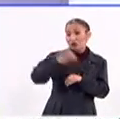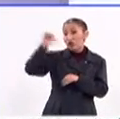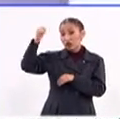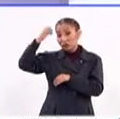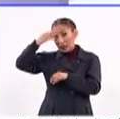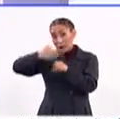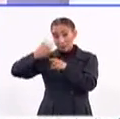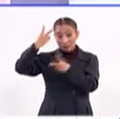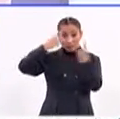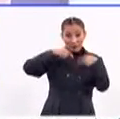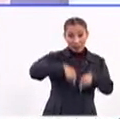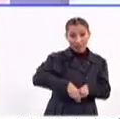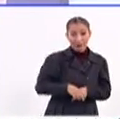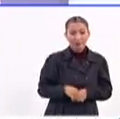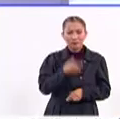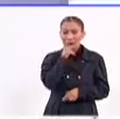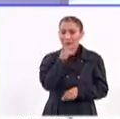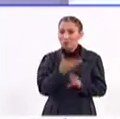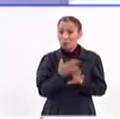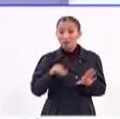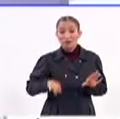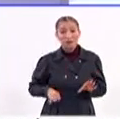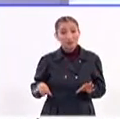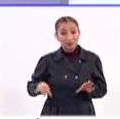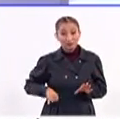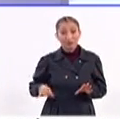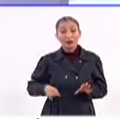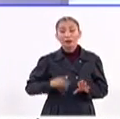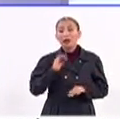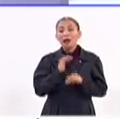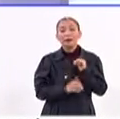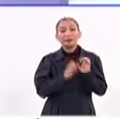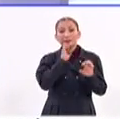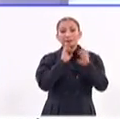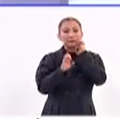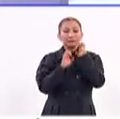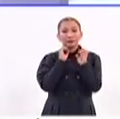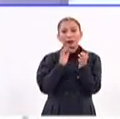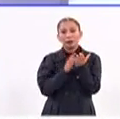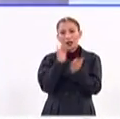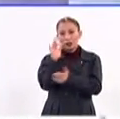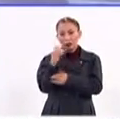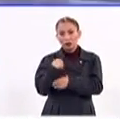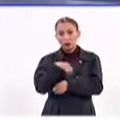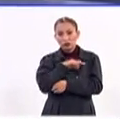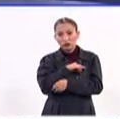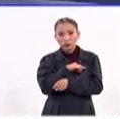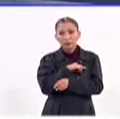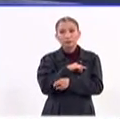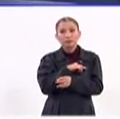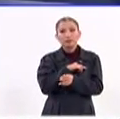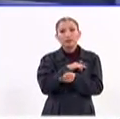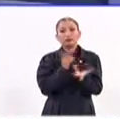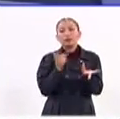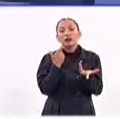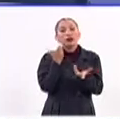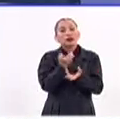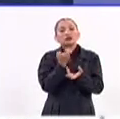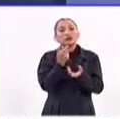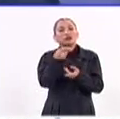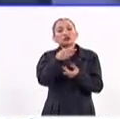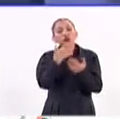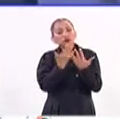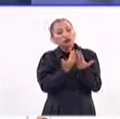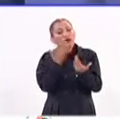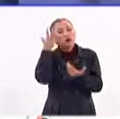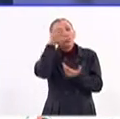los extranjeros. No, pues palabras sin duda muy interesantes. Ya para finalizar esta entrevista, te agradecemos mucho que estés con nosotros. Pues a partir de esto, ¿qué